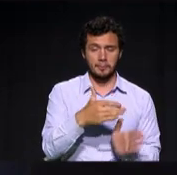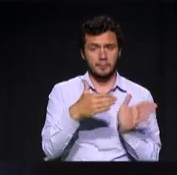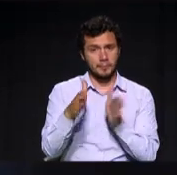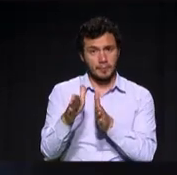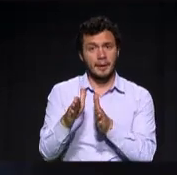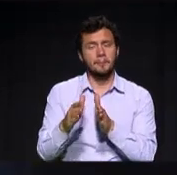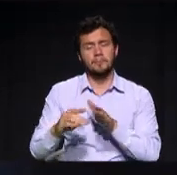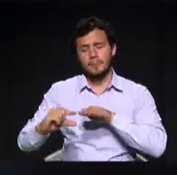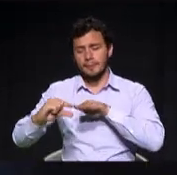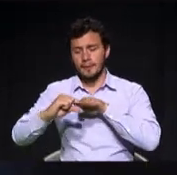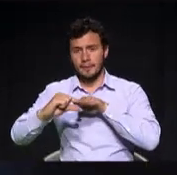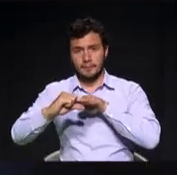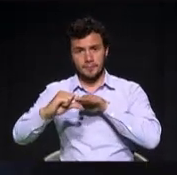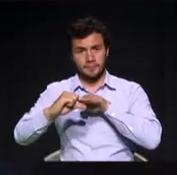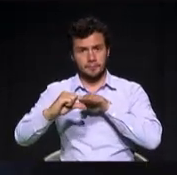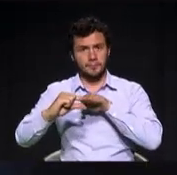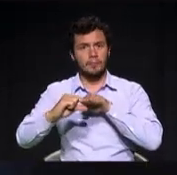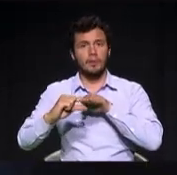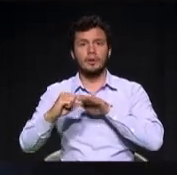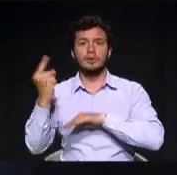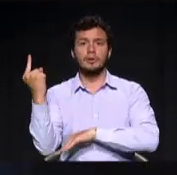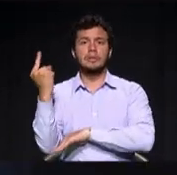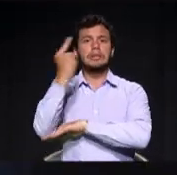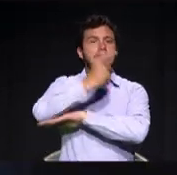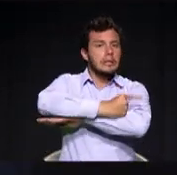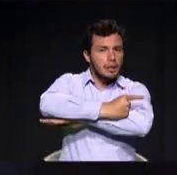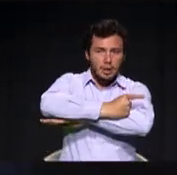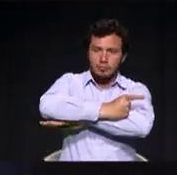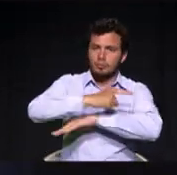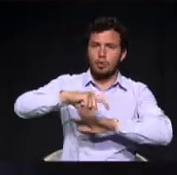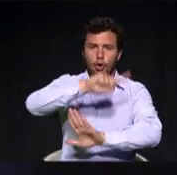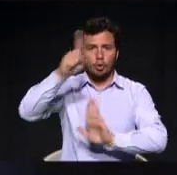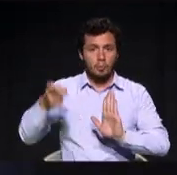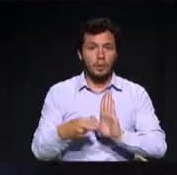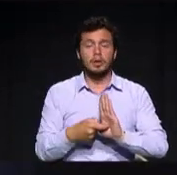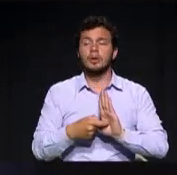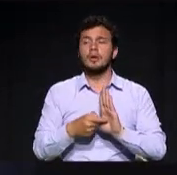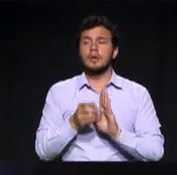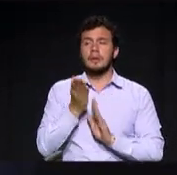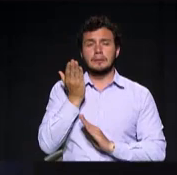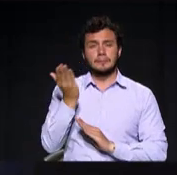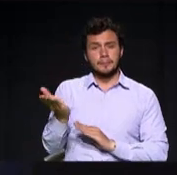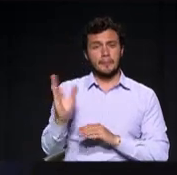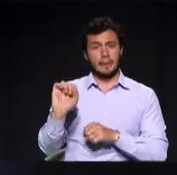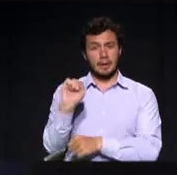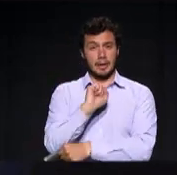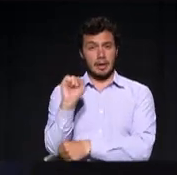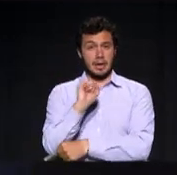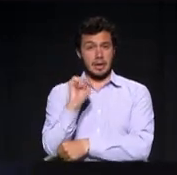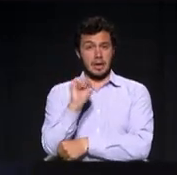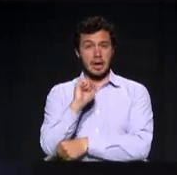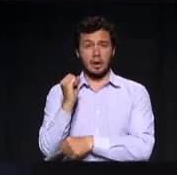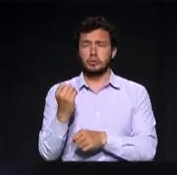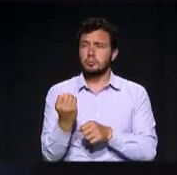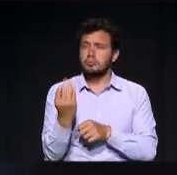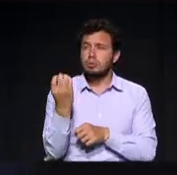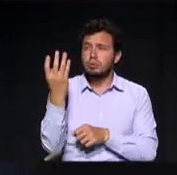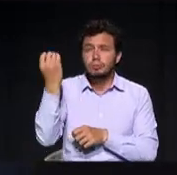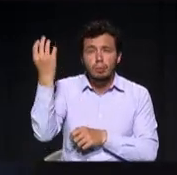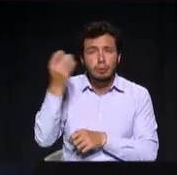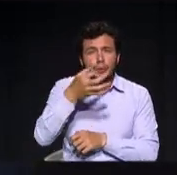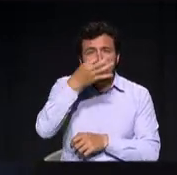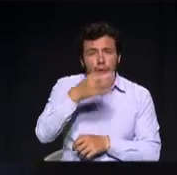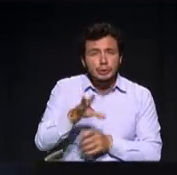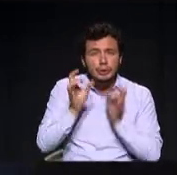placa de vía completo y aquellos vehículos que generen más contaminación más pico y placa